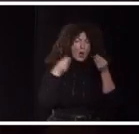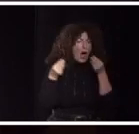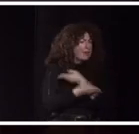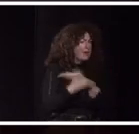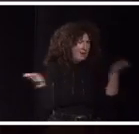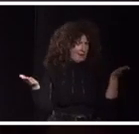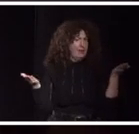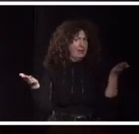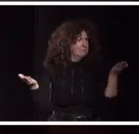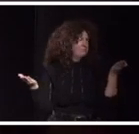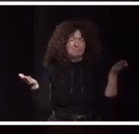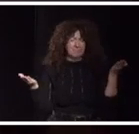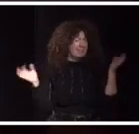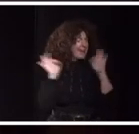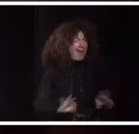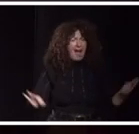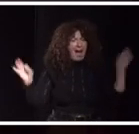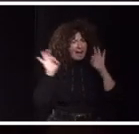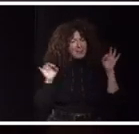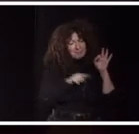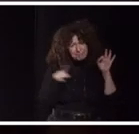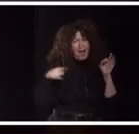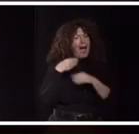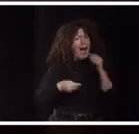tengo que decirlo.